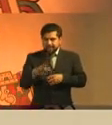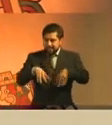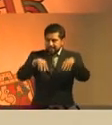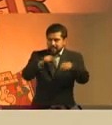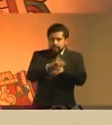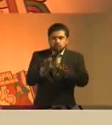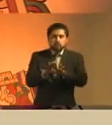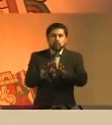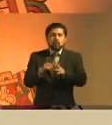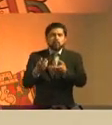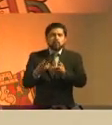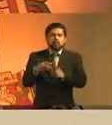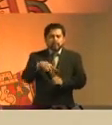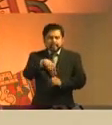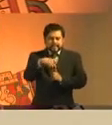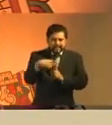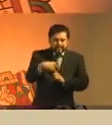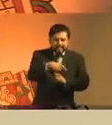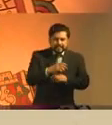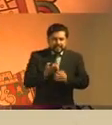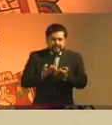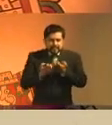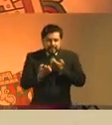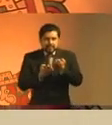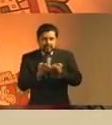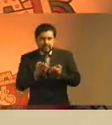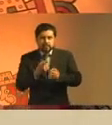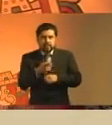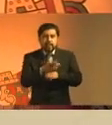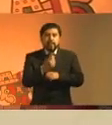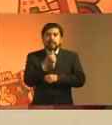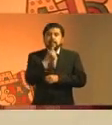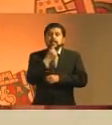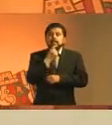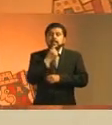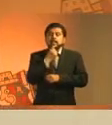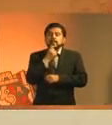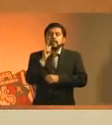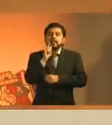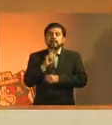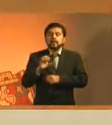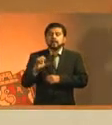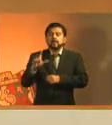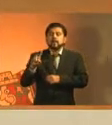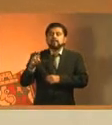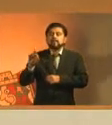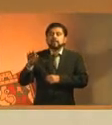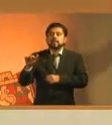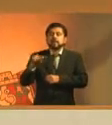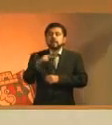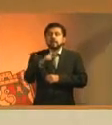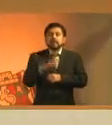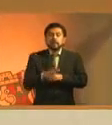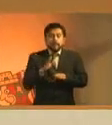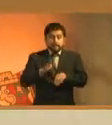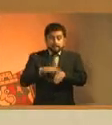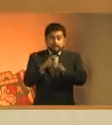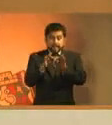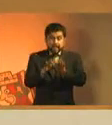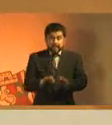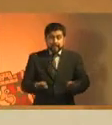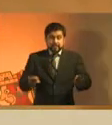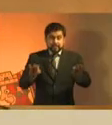contorsionista era la niña del vírus y le decían y era probablemente el espectáculo más importante